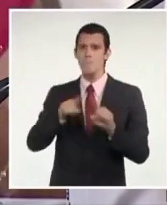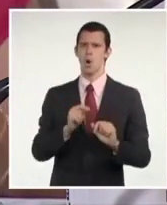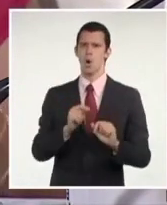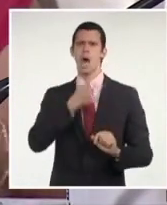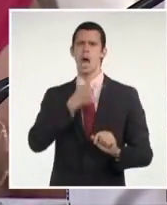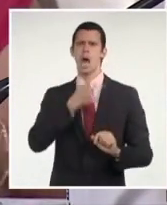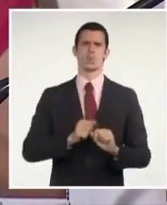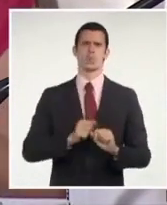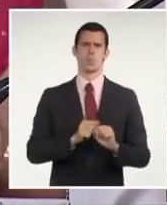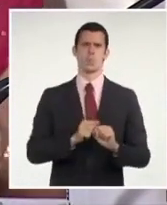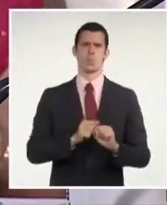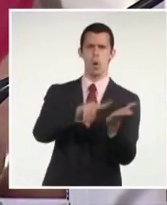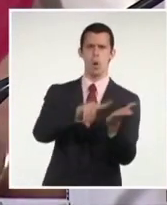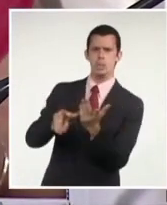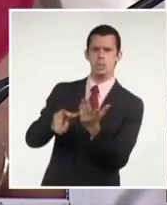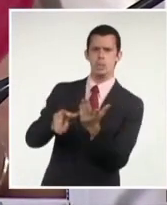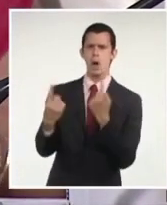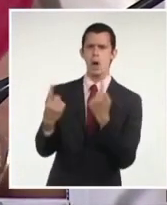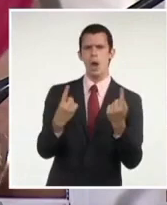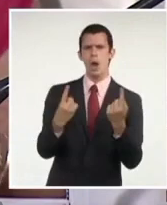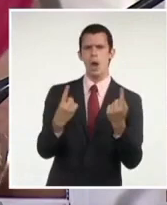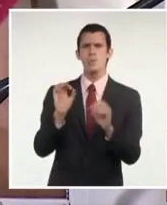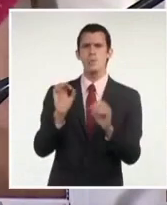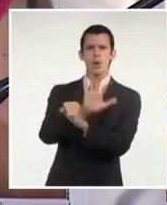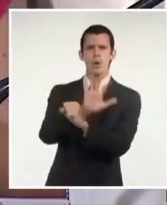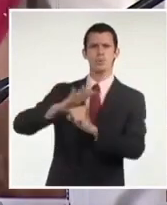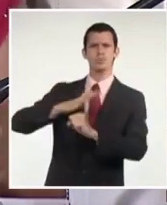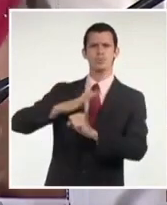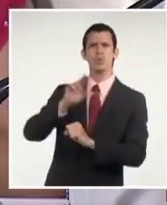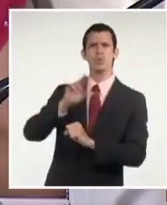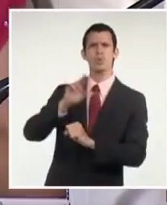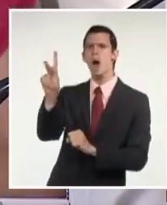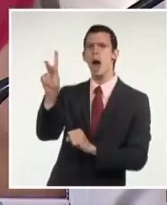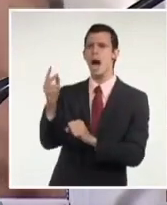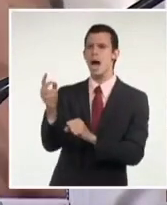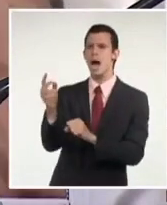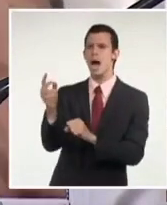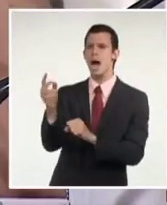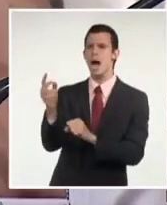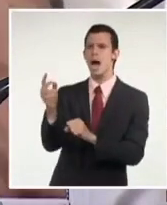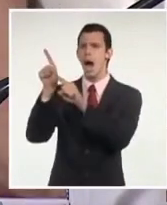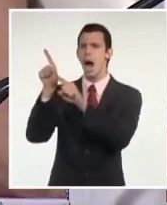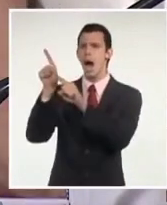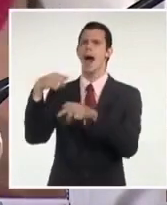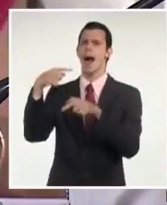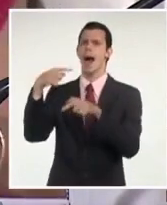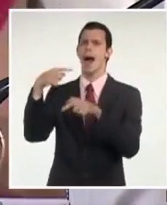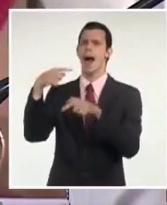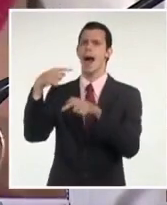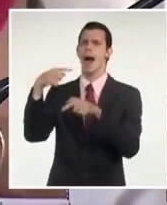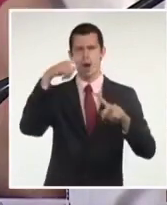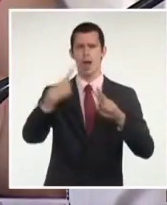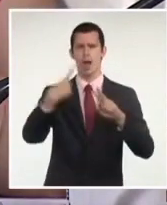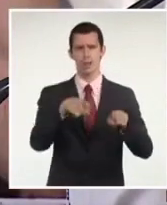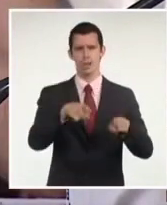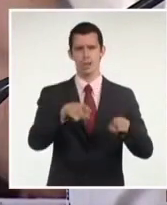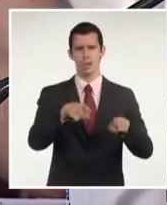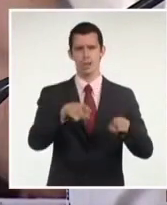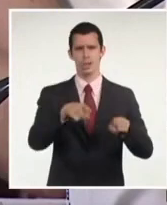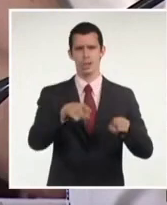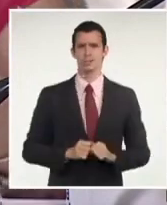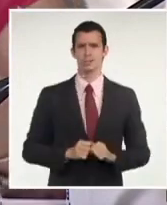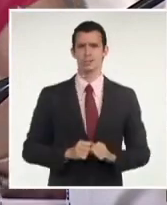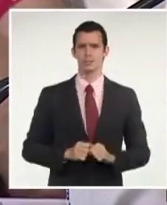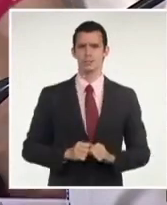embargo, cosa que nos ha llamado la atención, no se impuso. Por alguna razón, la variante alfa, que no quiere decir que